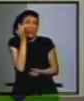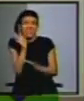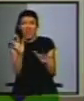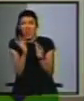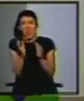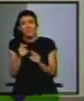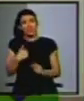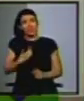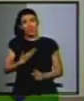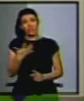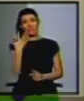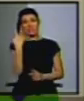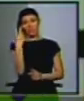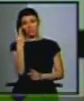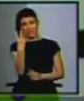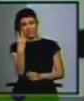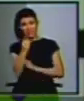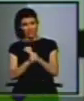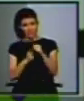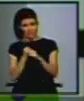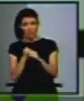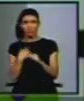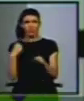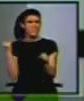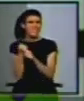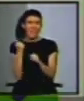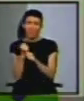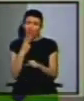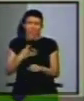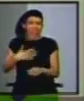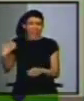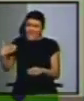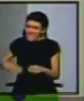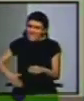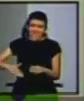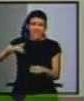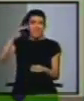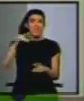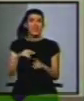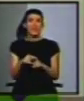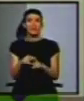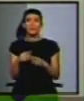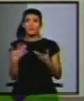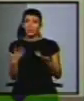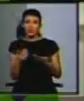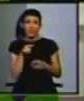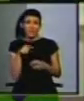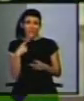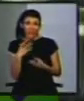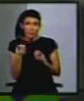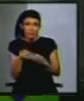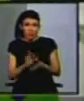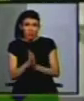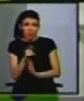Yo soy una persona que tiene 53 años. He trabajado toda la vida y todo esto es en base al juego.